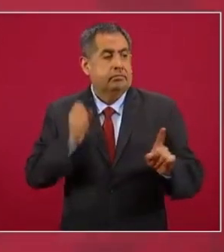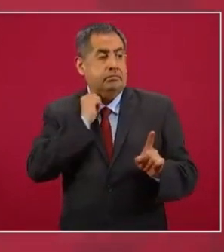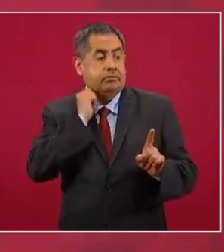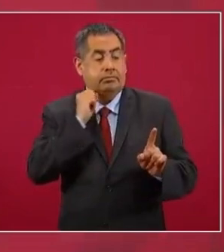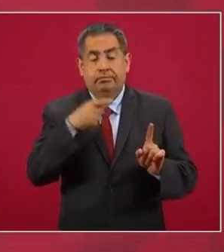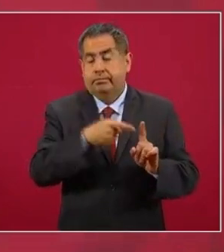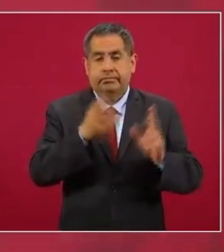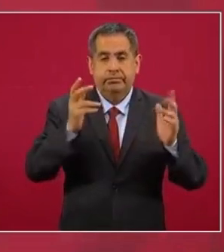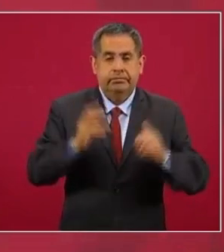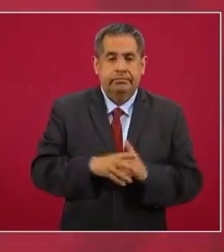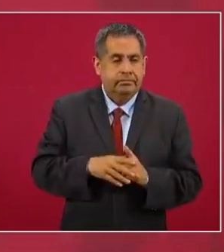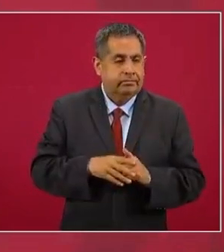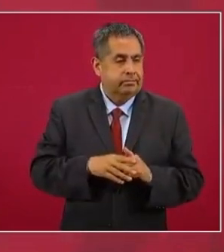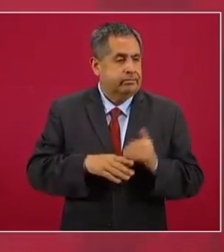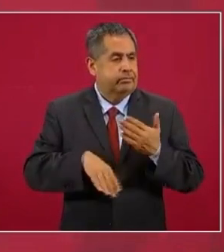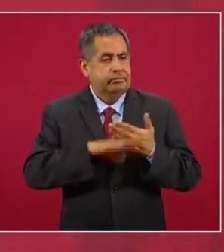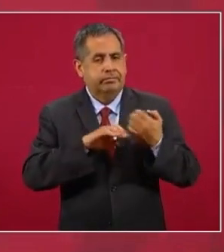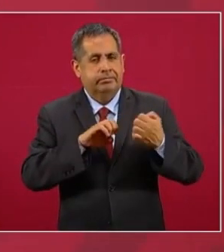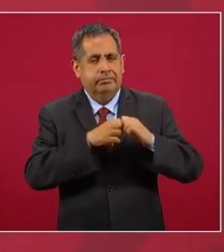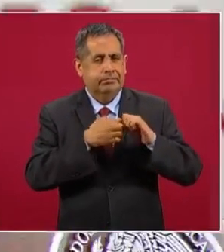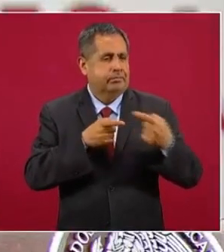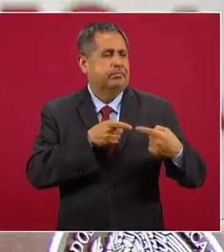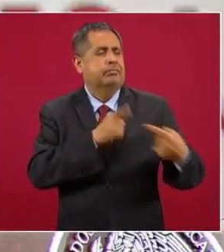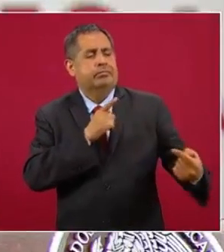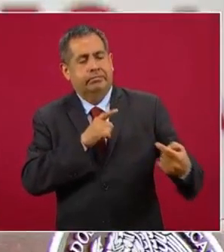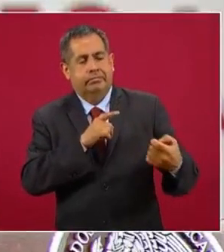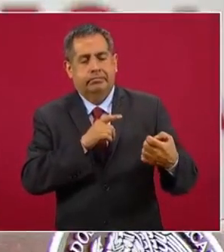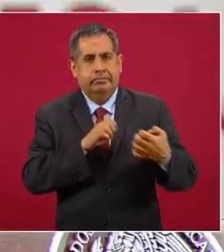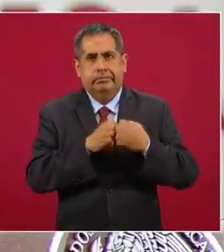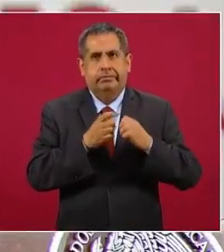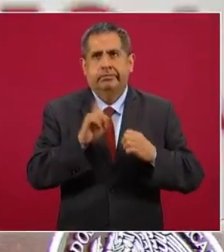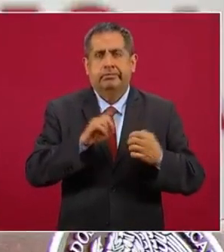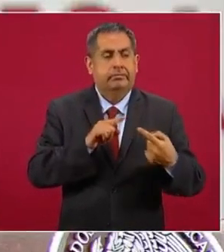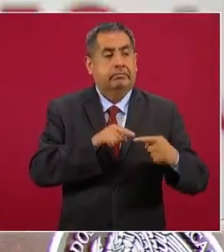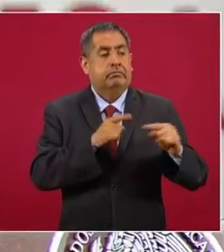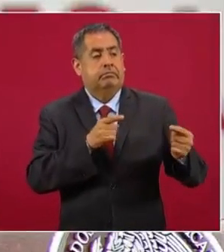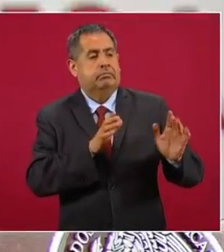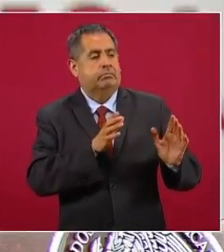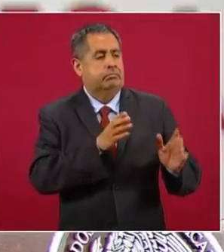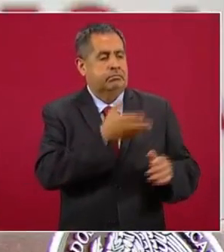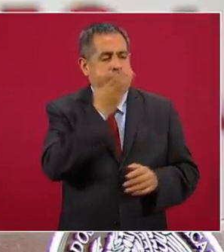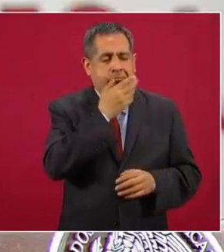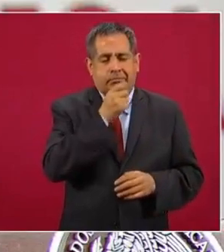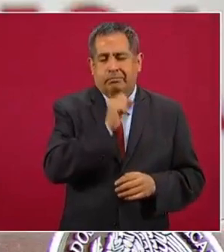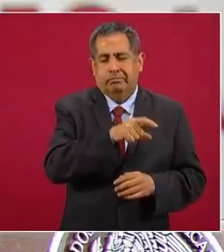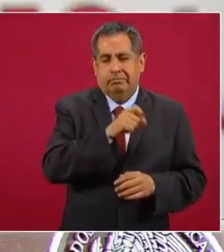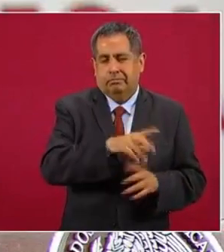es enemigo, adversario nuestro, conservador.